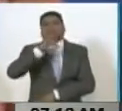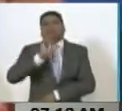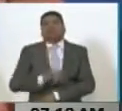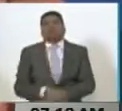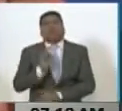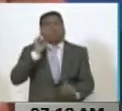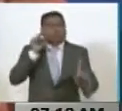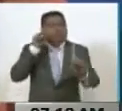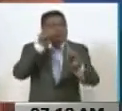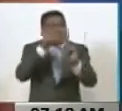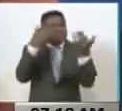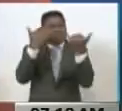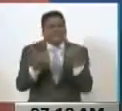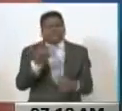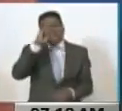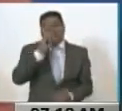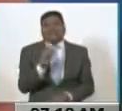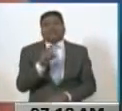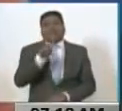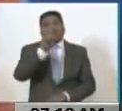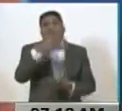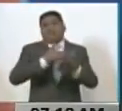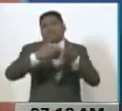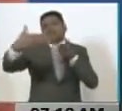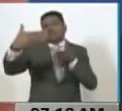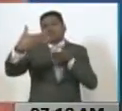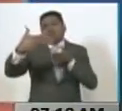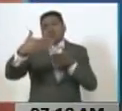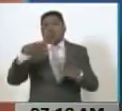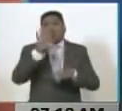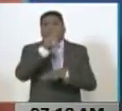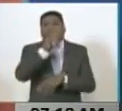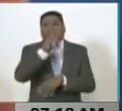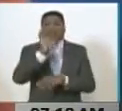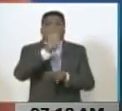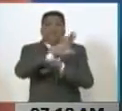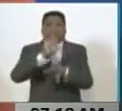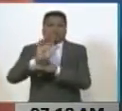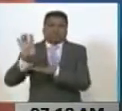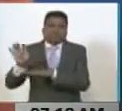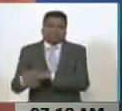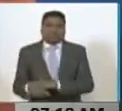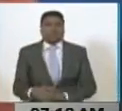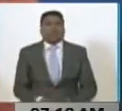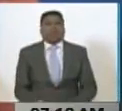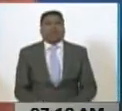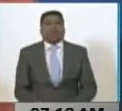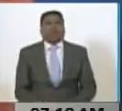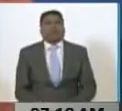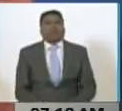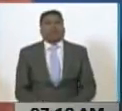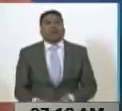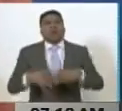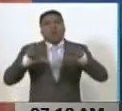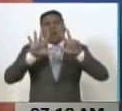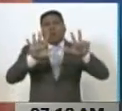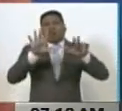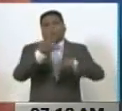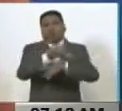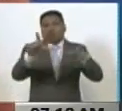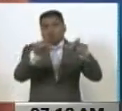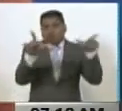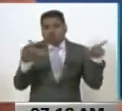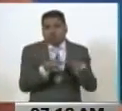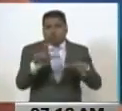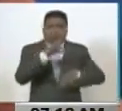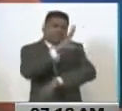de en este año alcanzar el millón de animales atendidos. Contamos con 8 centros veterinarios integrales en